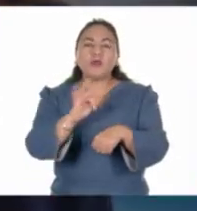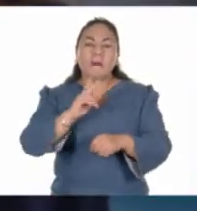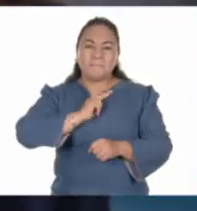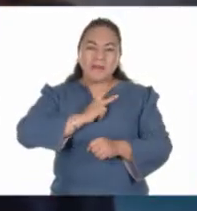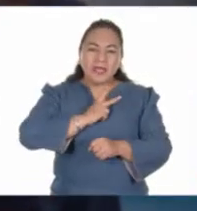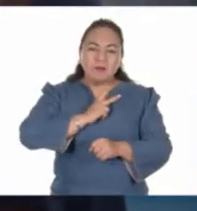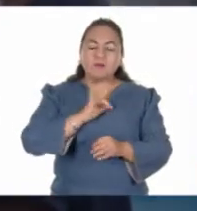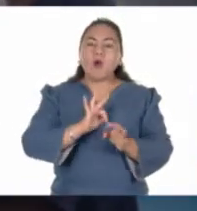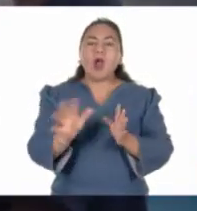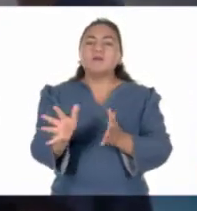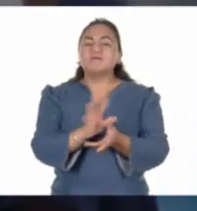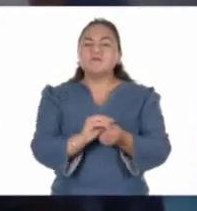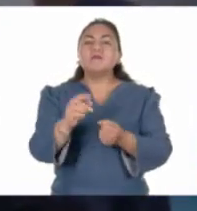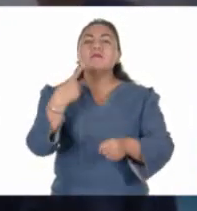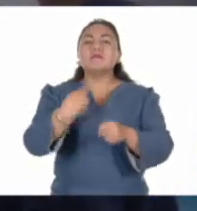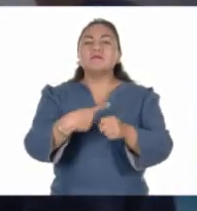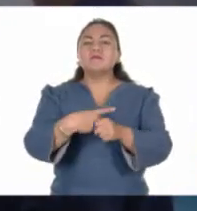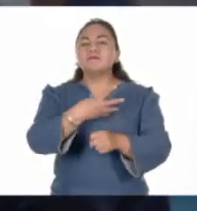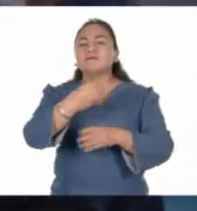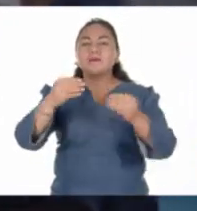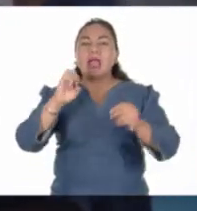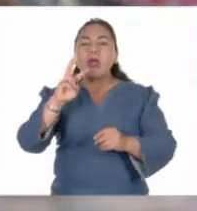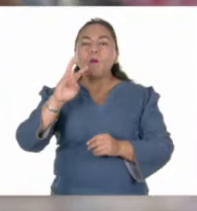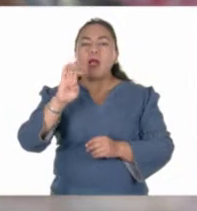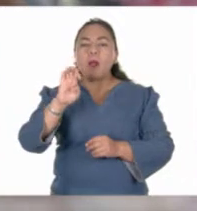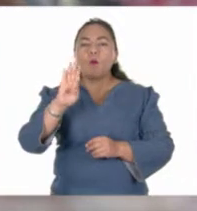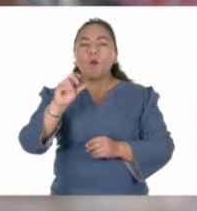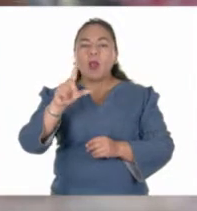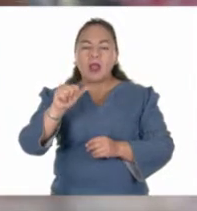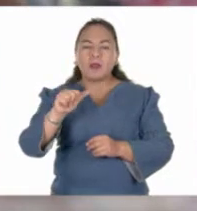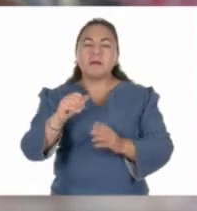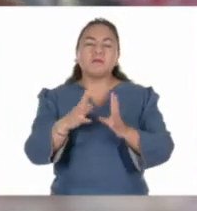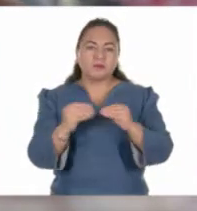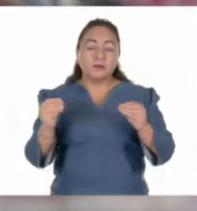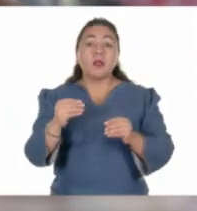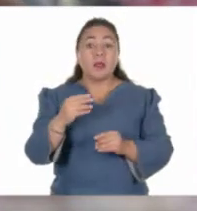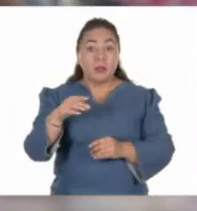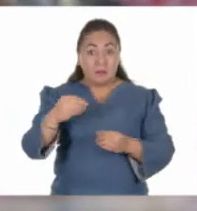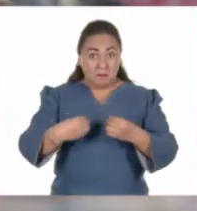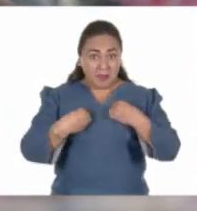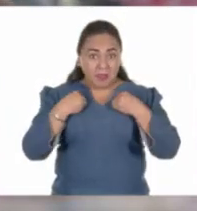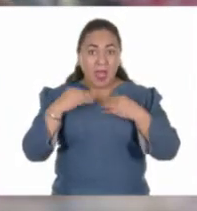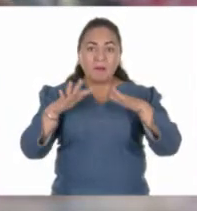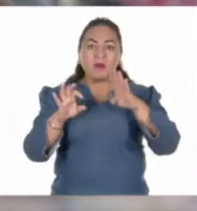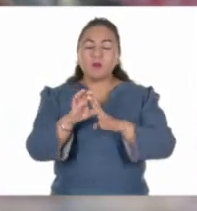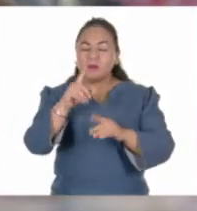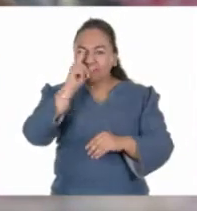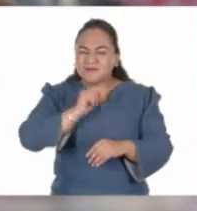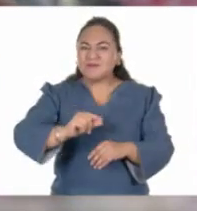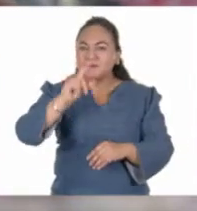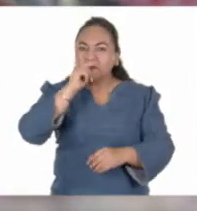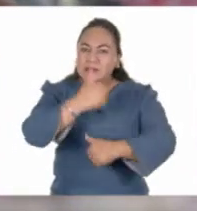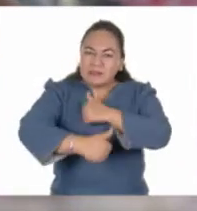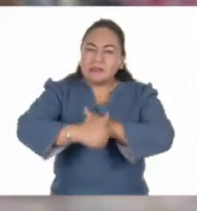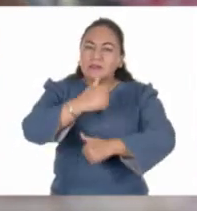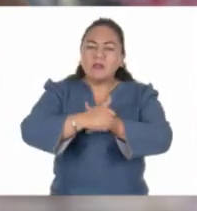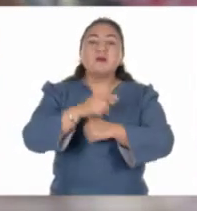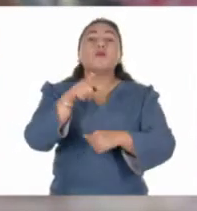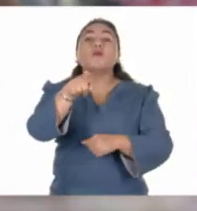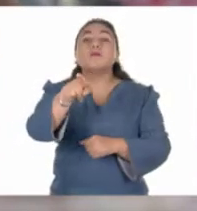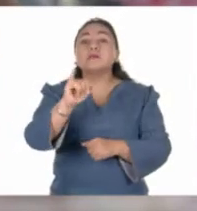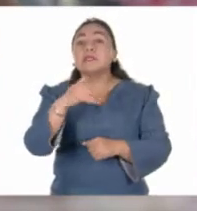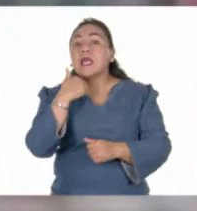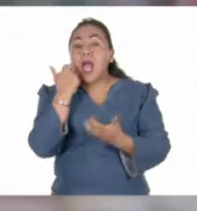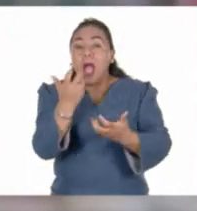virus, ayudando a acabar con una crisis de ébola. La vida te va a poner miles de retos. Está en ti seguir